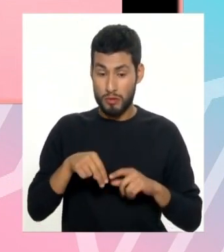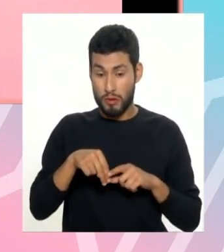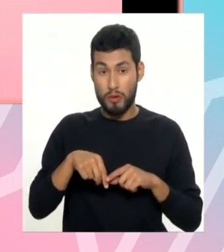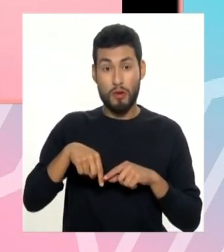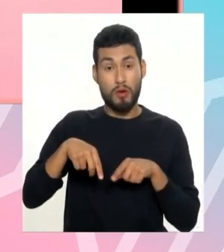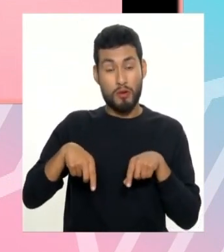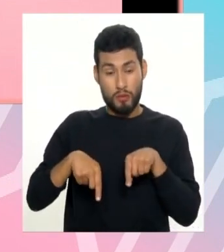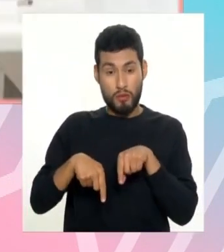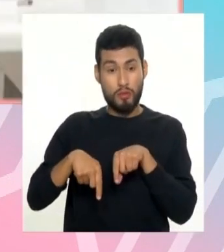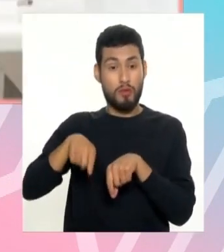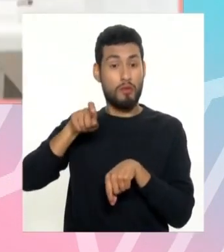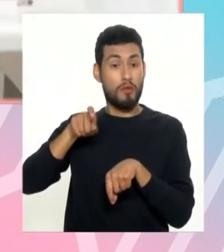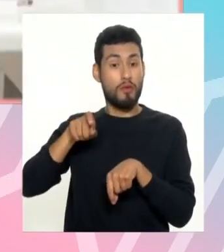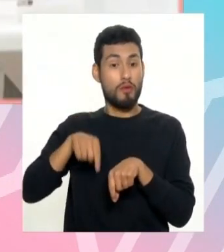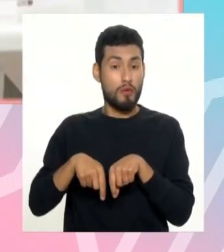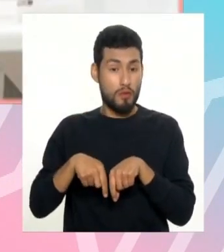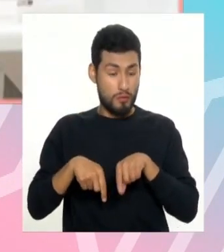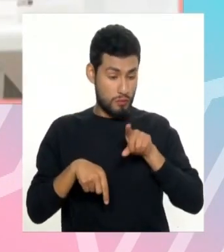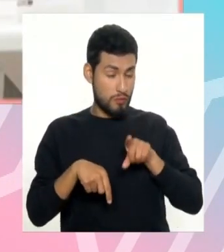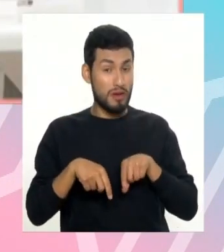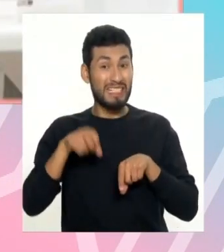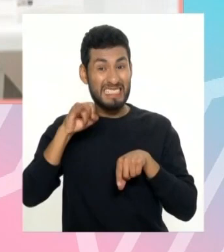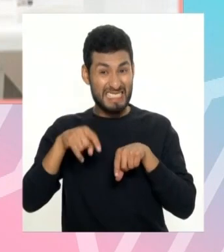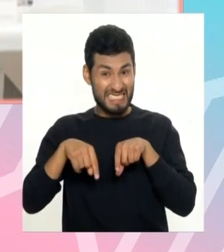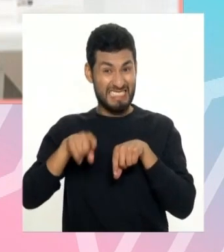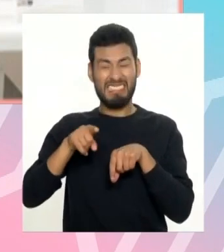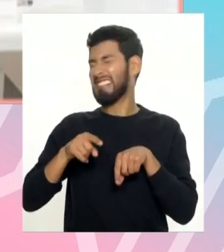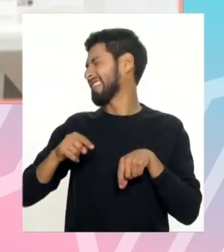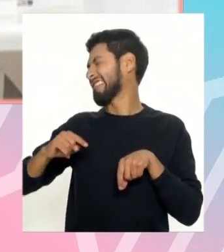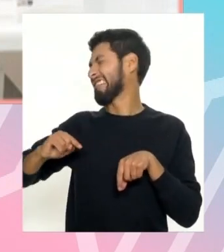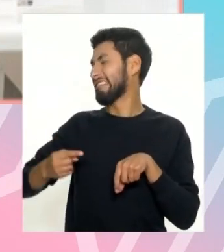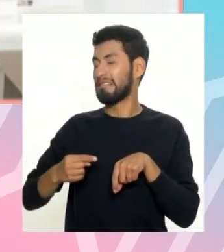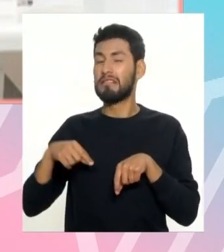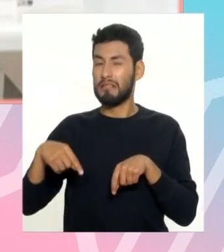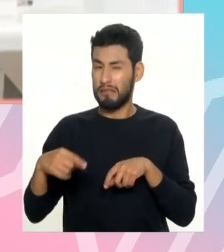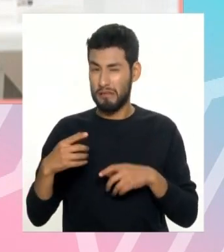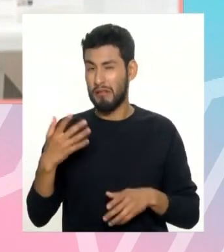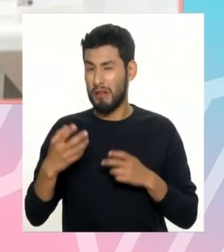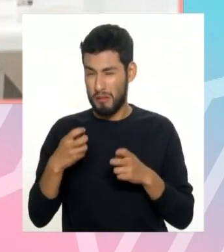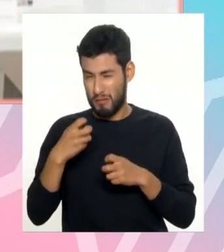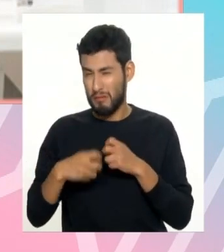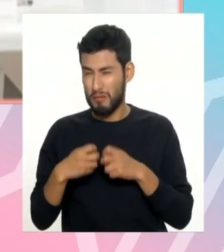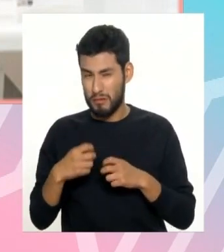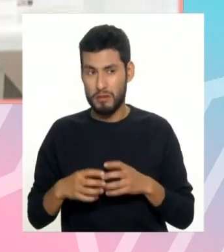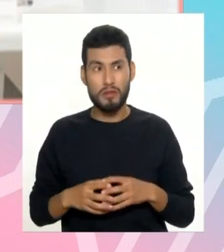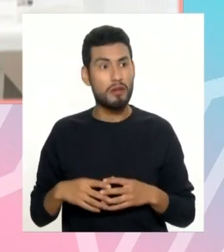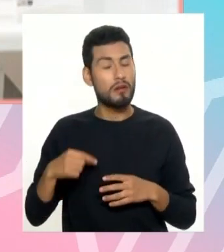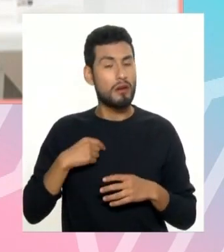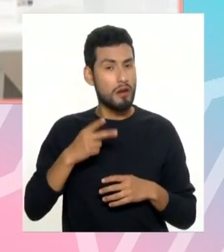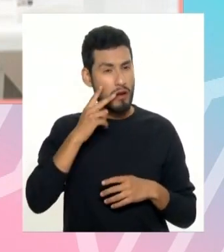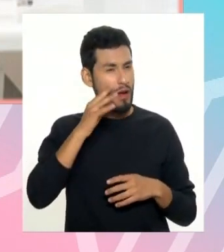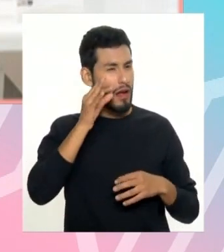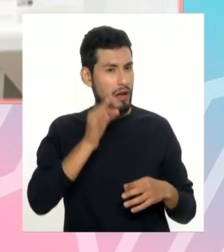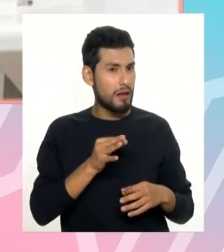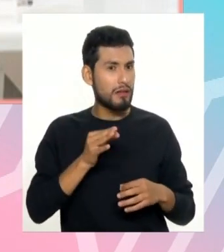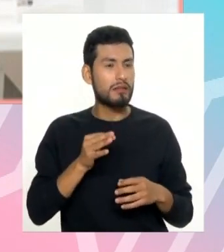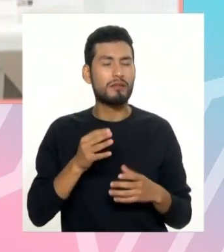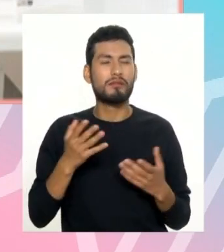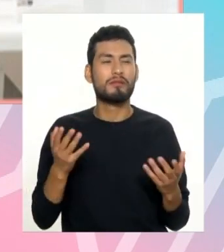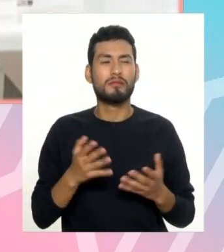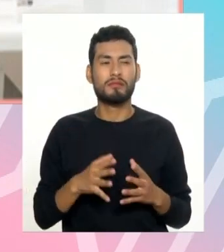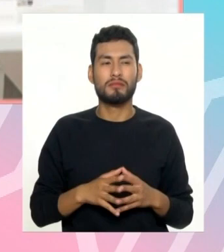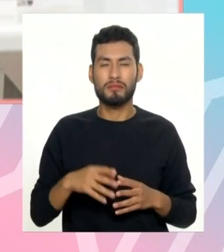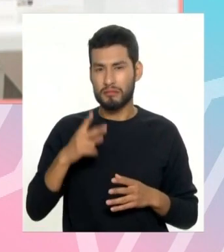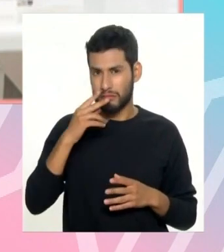que recorre por la pierna, significa que el nervio está siendo atrapado. Ok. ¿Ya? Entonces, nos corroboraría la mayor sospecha